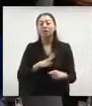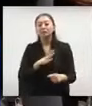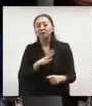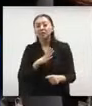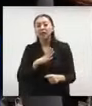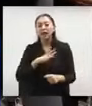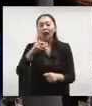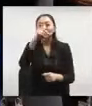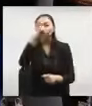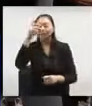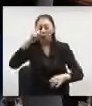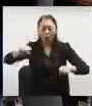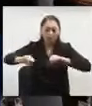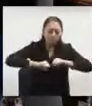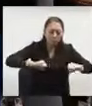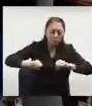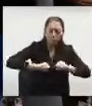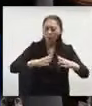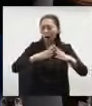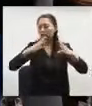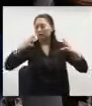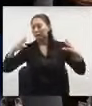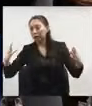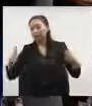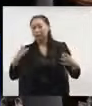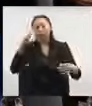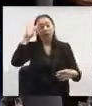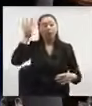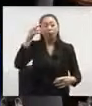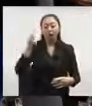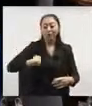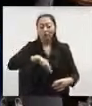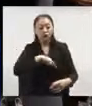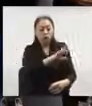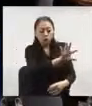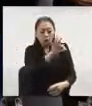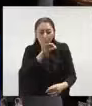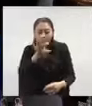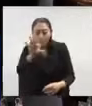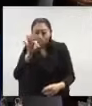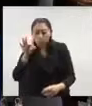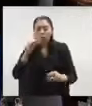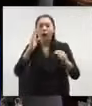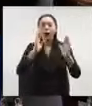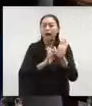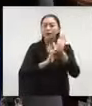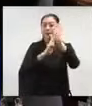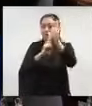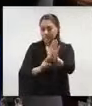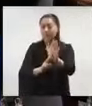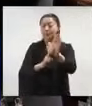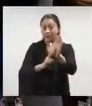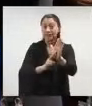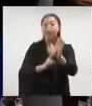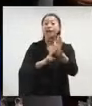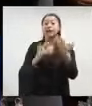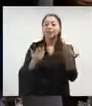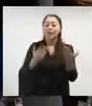operativo más grande de todos, porque debemos escoger a los candidatos para las Cortes de Apelaciones y Tribunales de igual